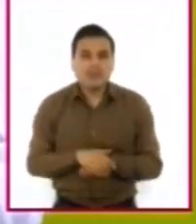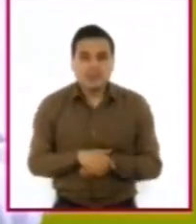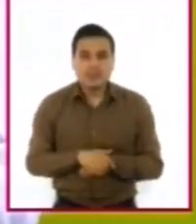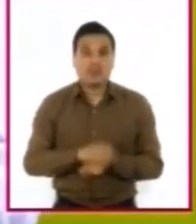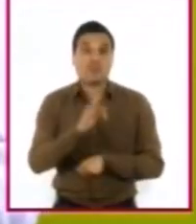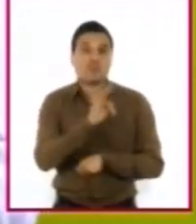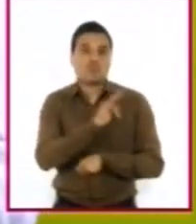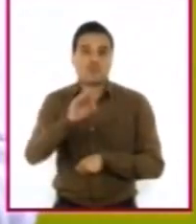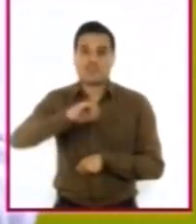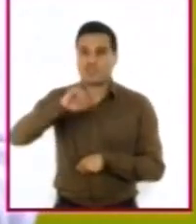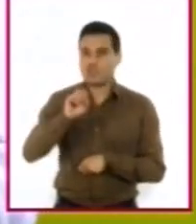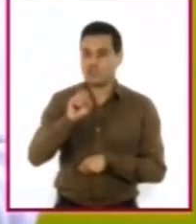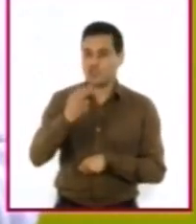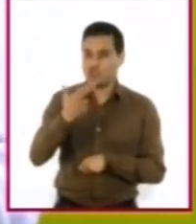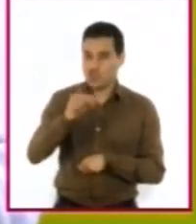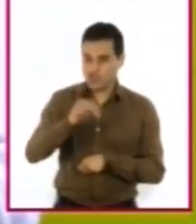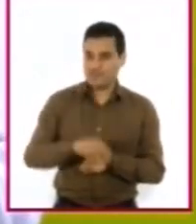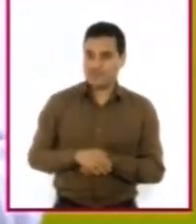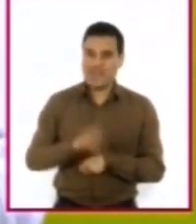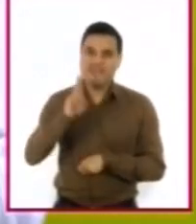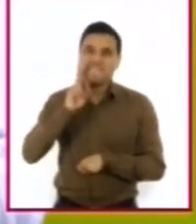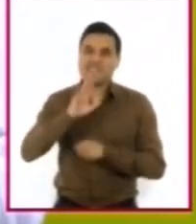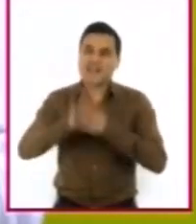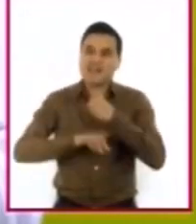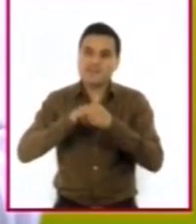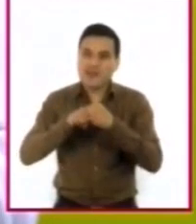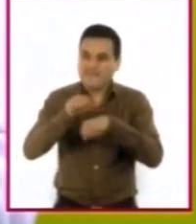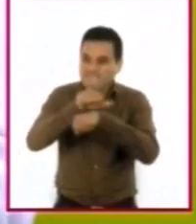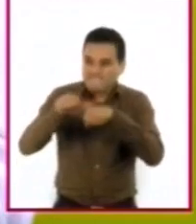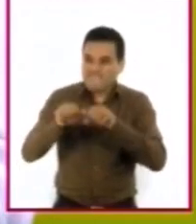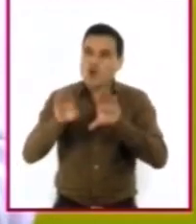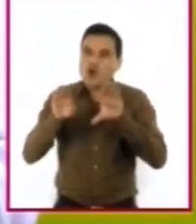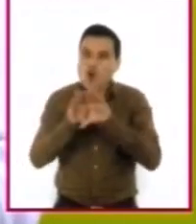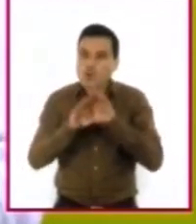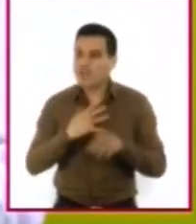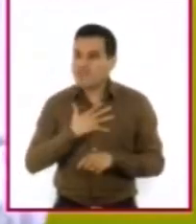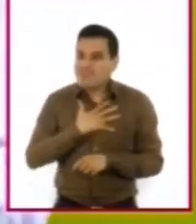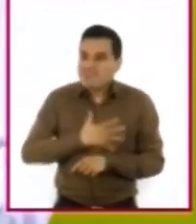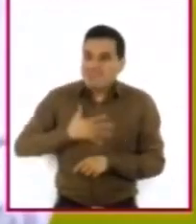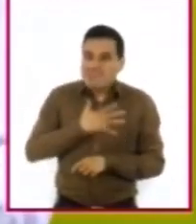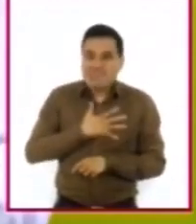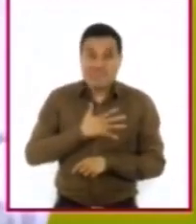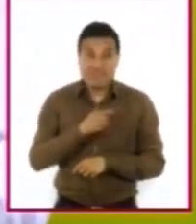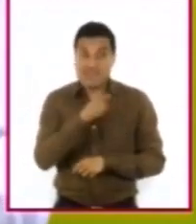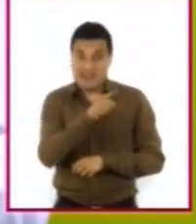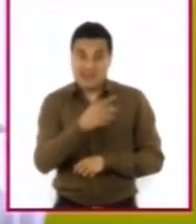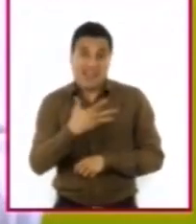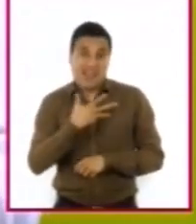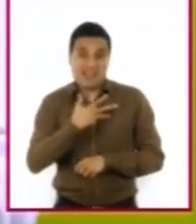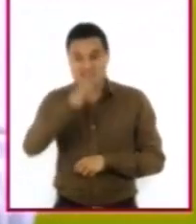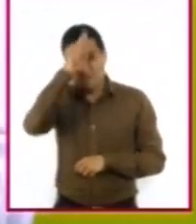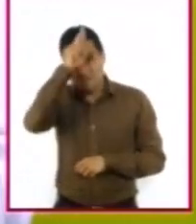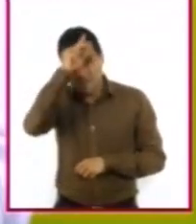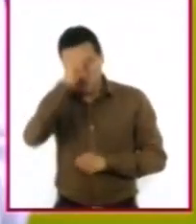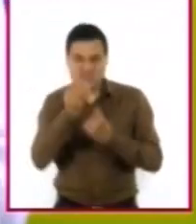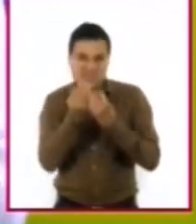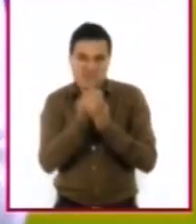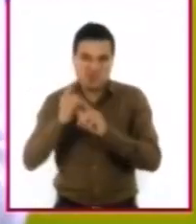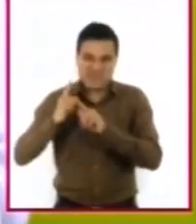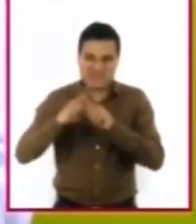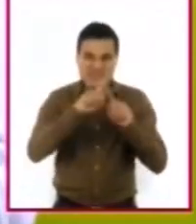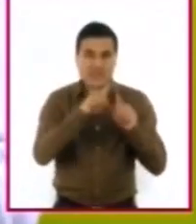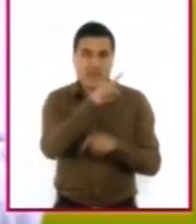con John y aprender de él a disecar animales. Le encantaba poder conservar sus bichos como si estuvieran vivos y poder así